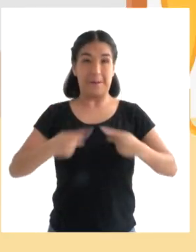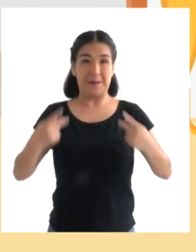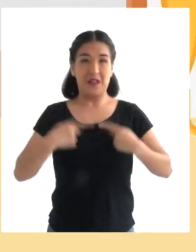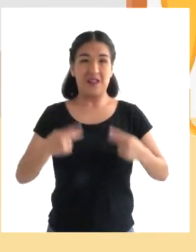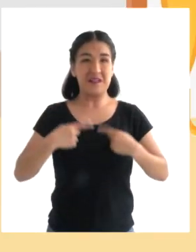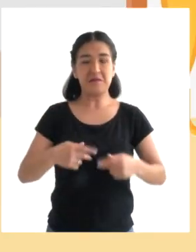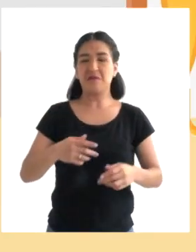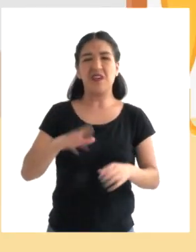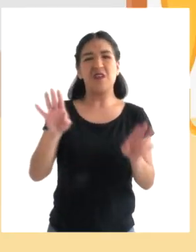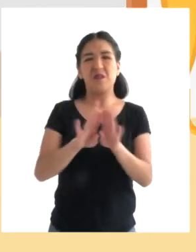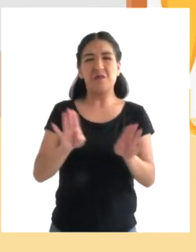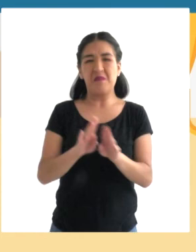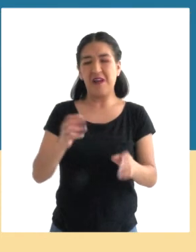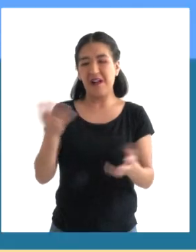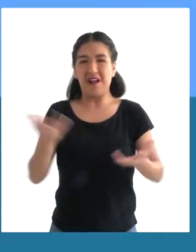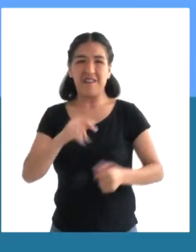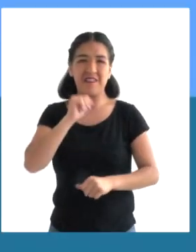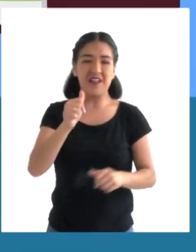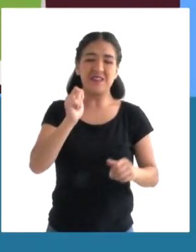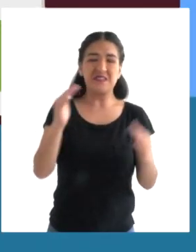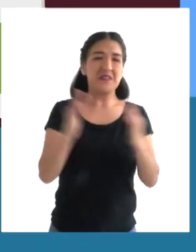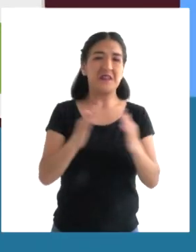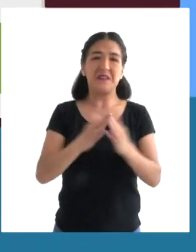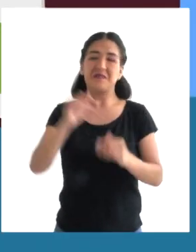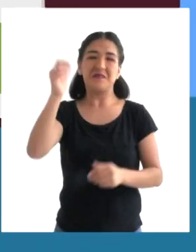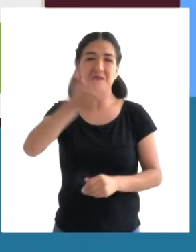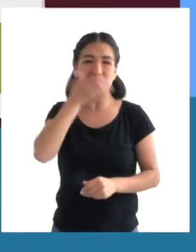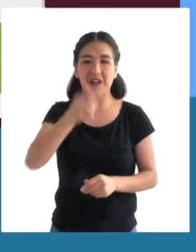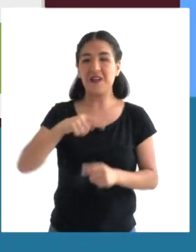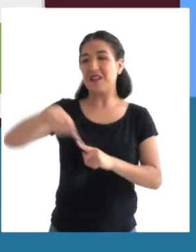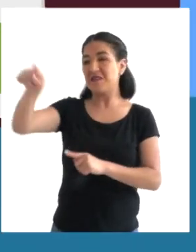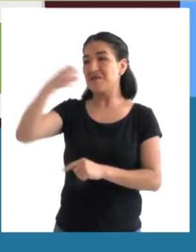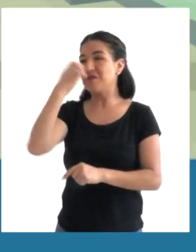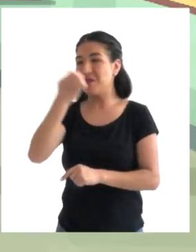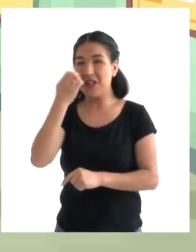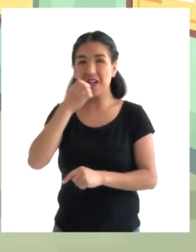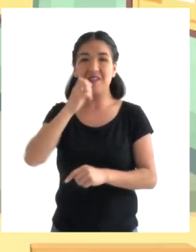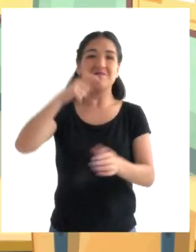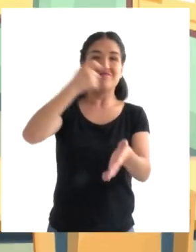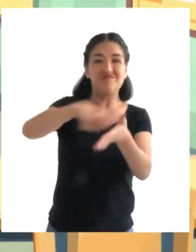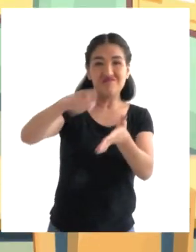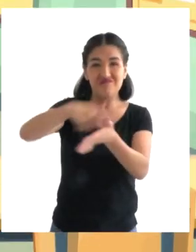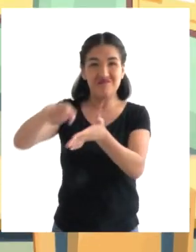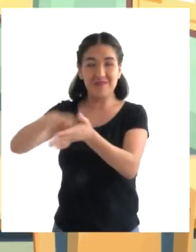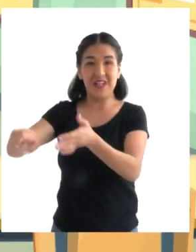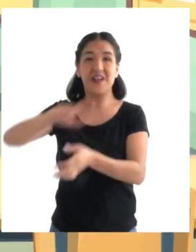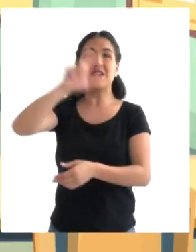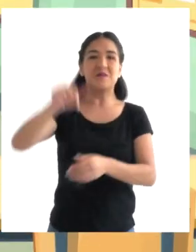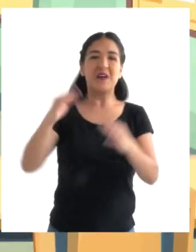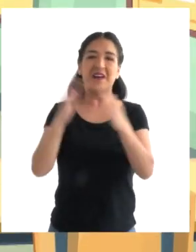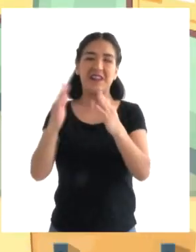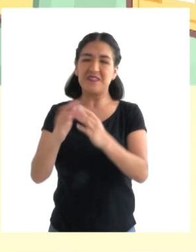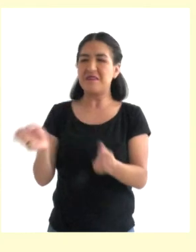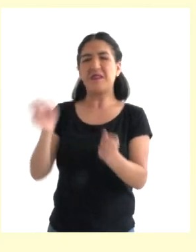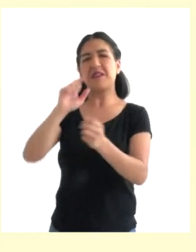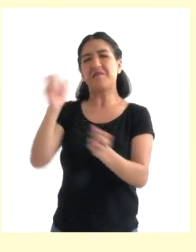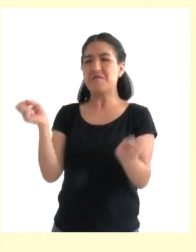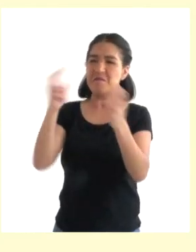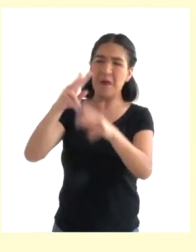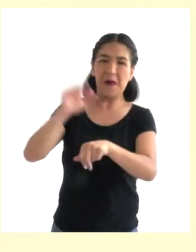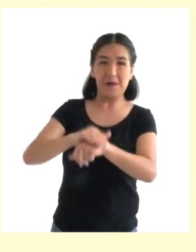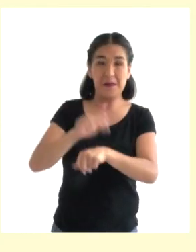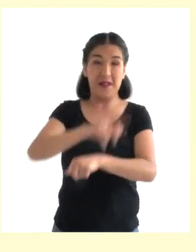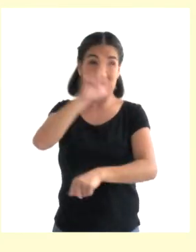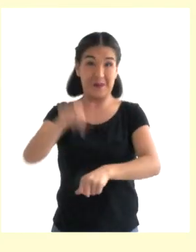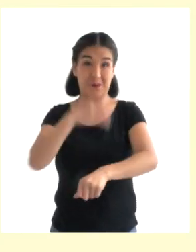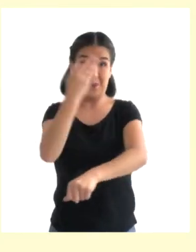no proactiva hace su rutina como siempre. Va a la escuela o a hacer compras o se queda de ver con amigos. Por la